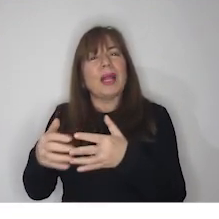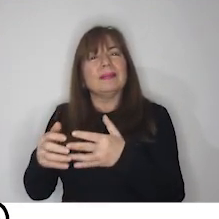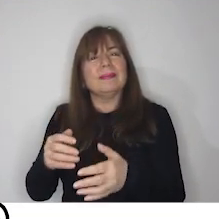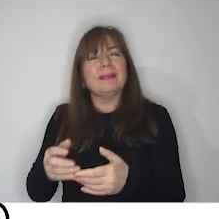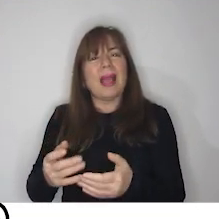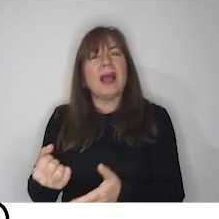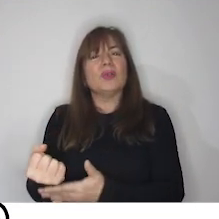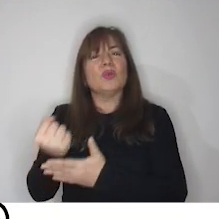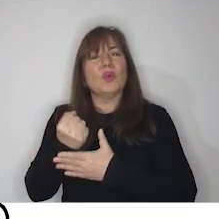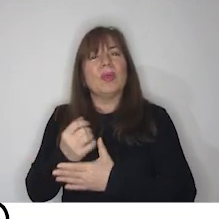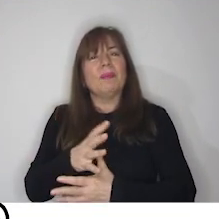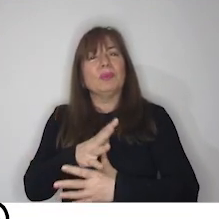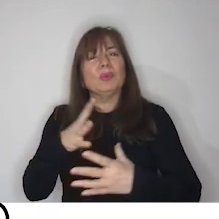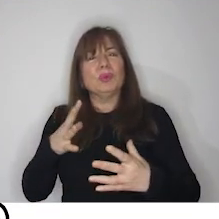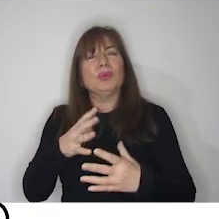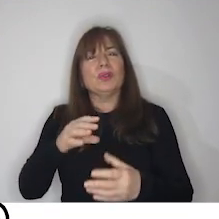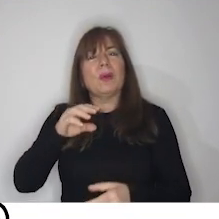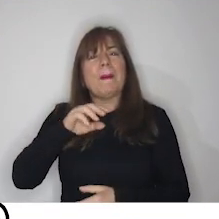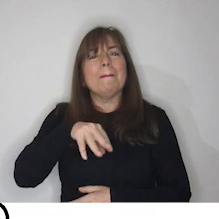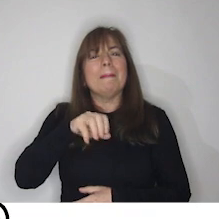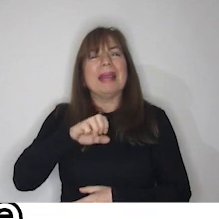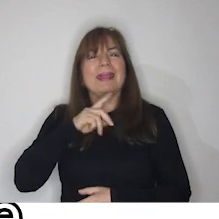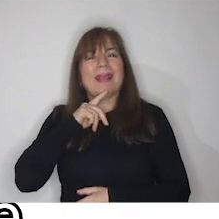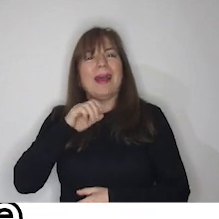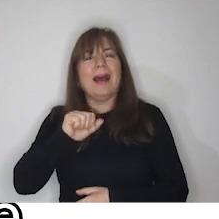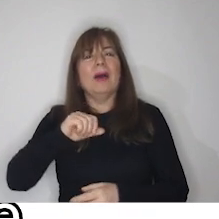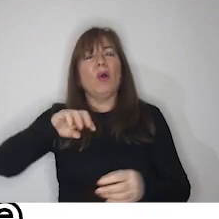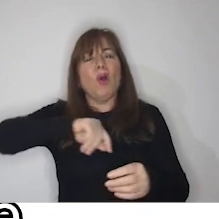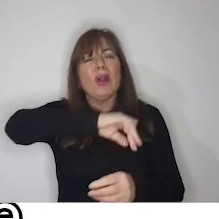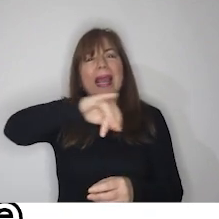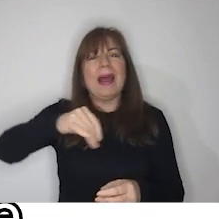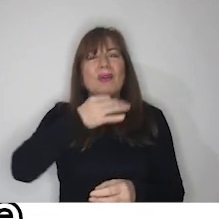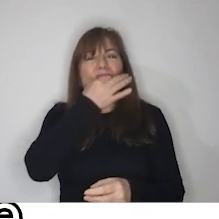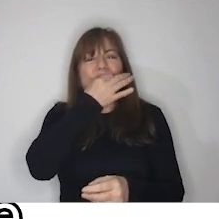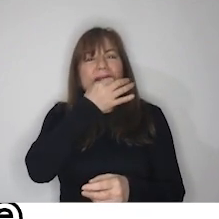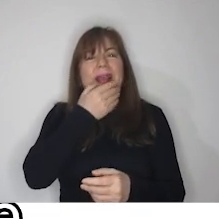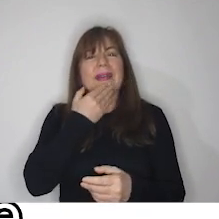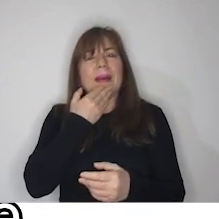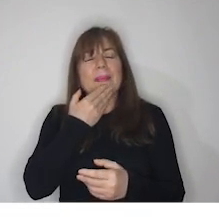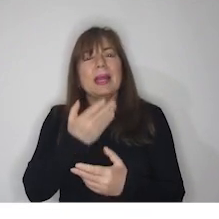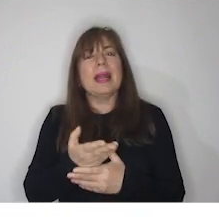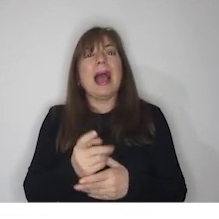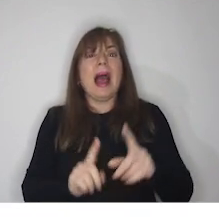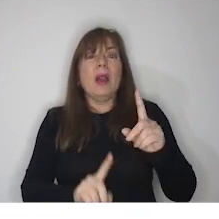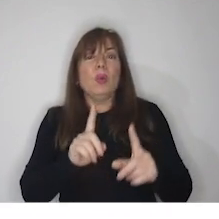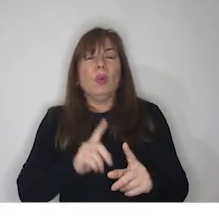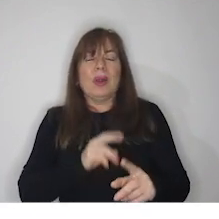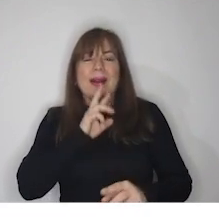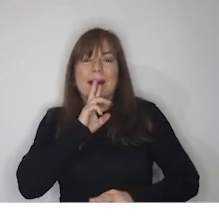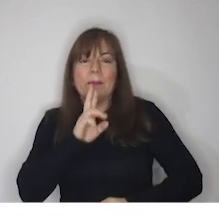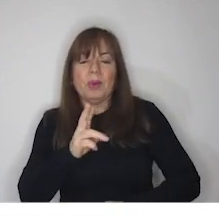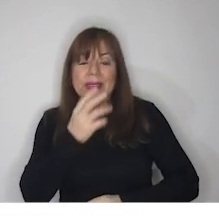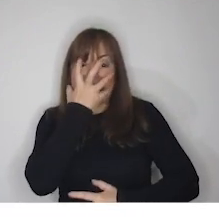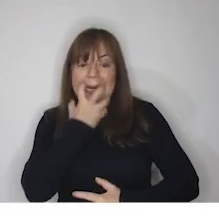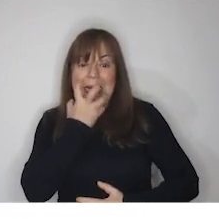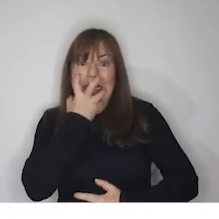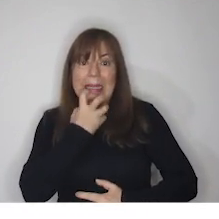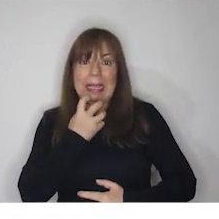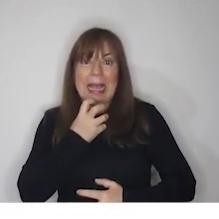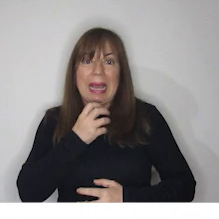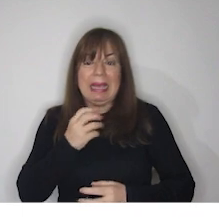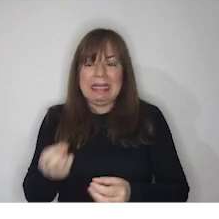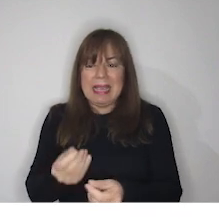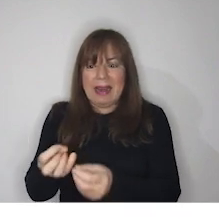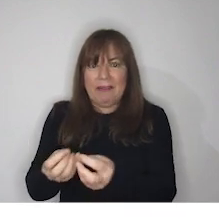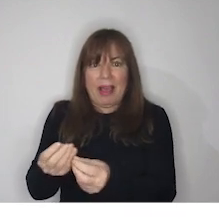dolor. Generalmente se utilizan menta y orégano en pocas cantidades. Hay que recordar que si tienes alguna reacción alérgica a alguna